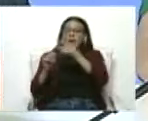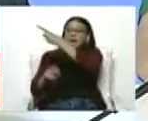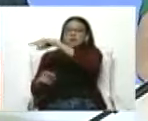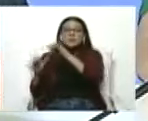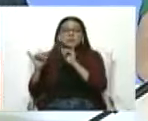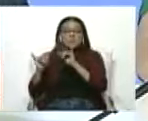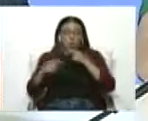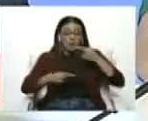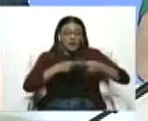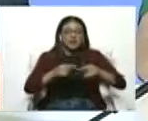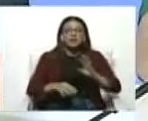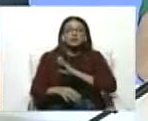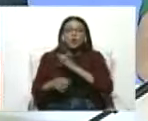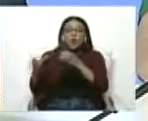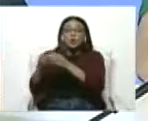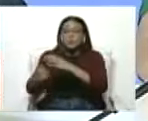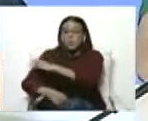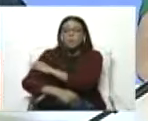2007 de la oposición?